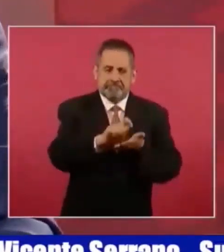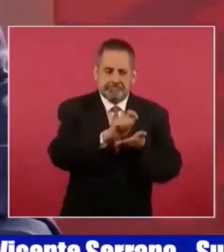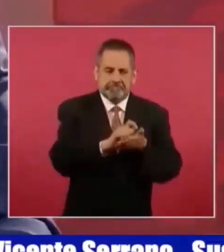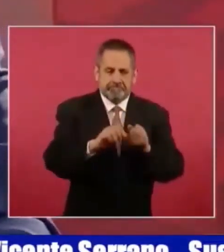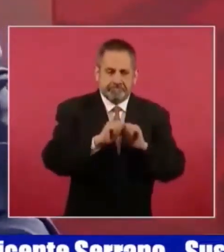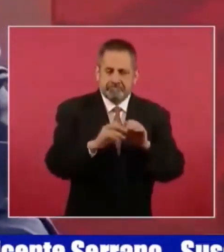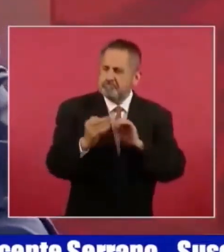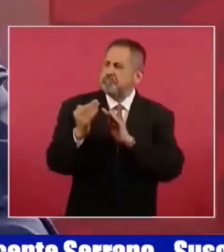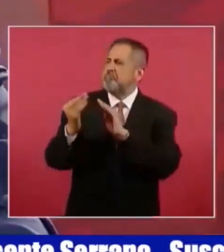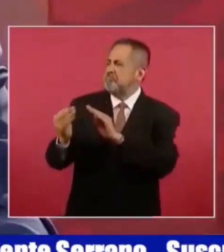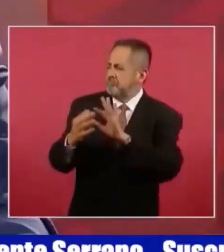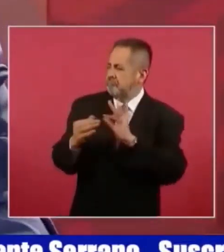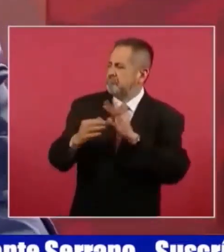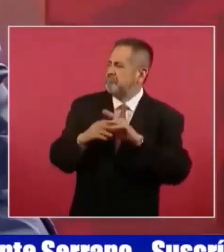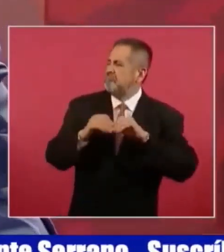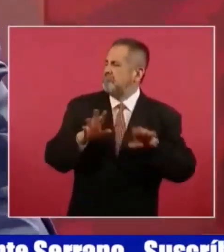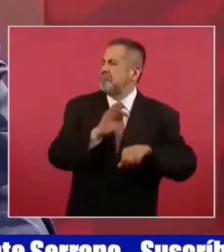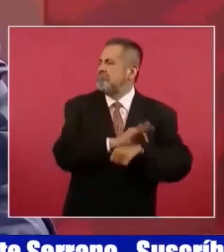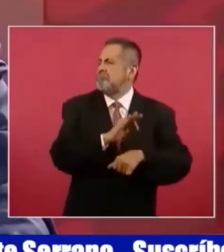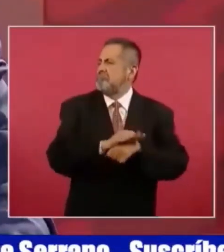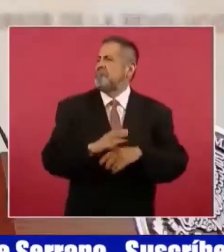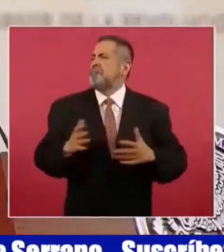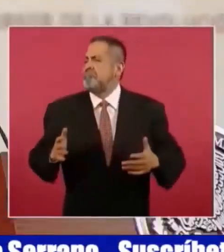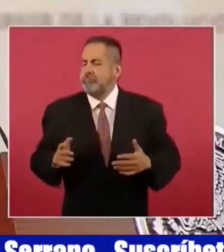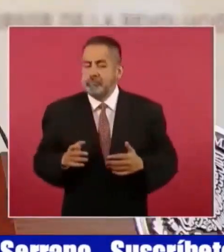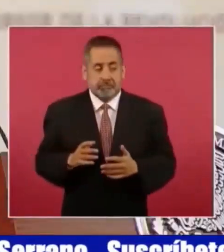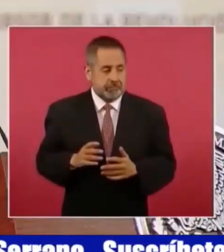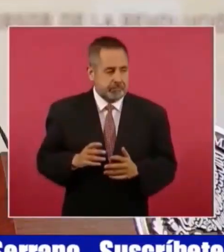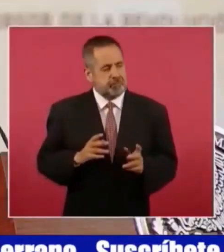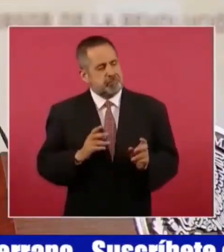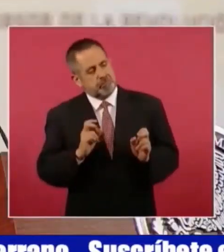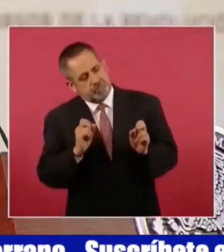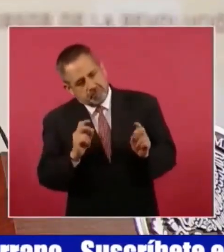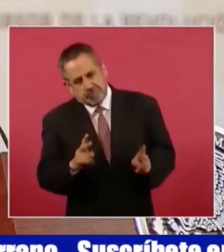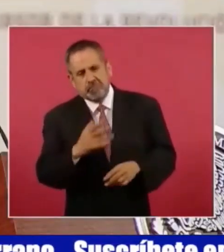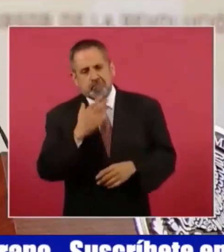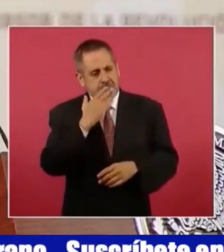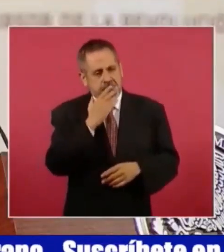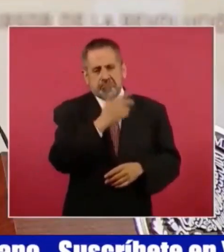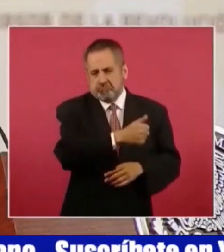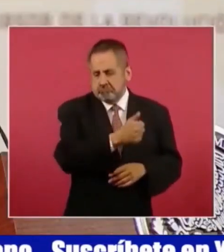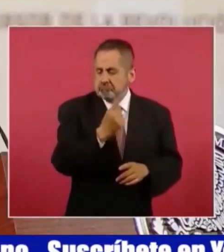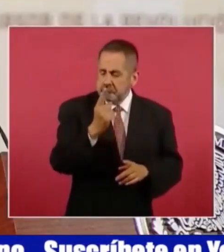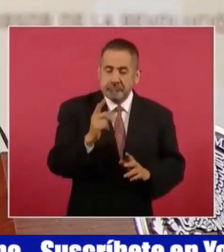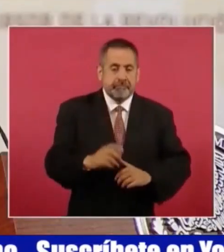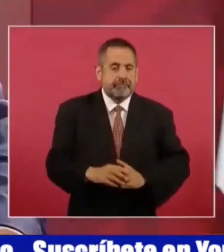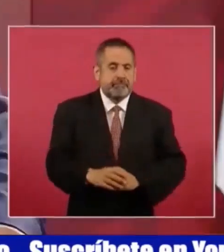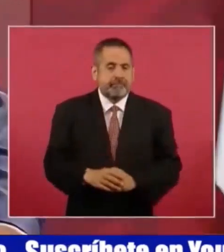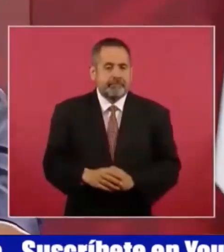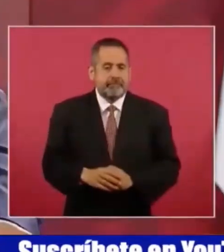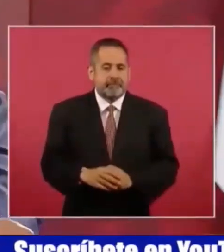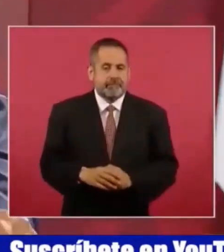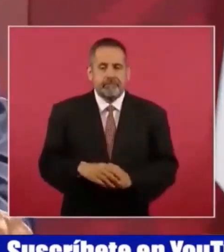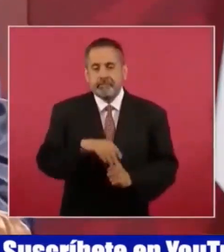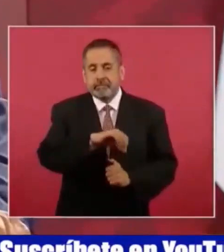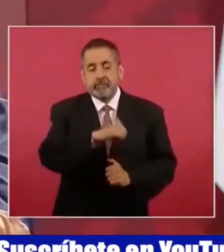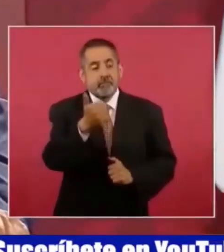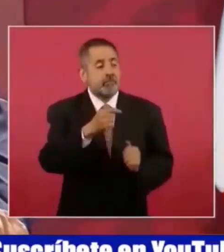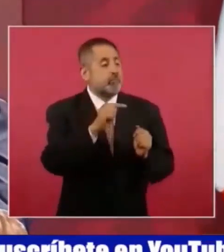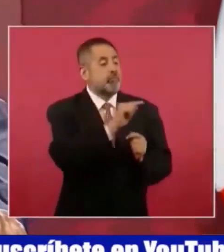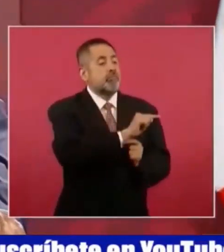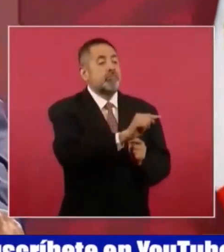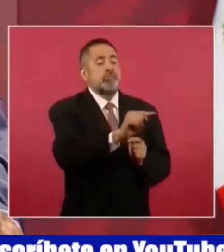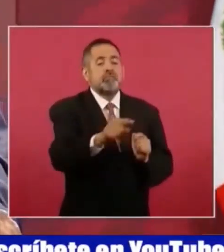dieron la cara. Pero otros,